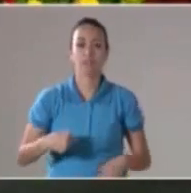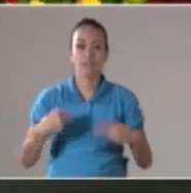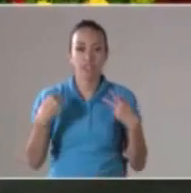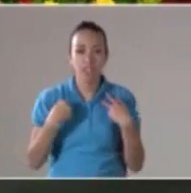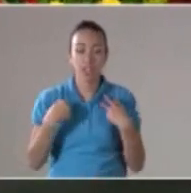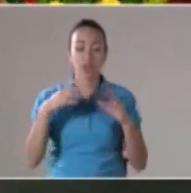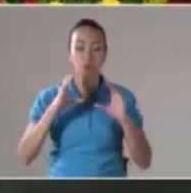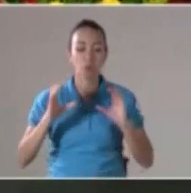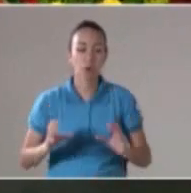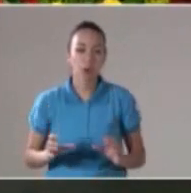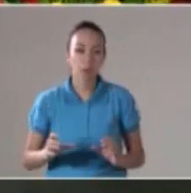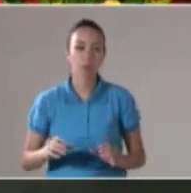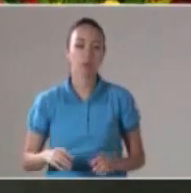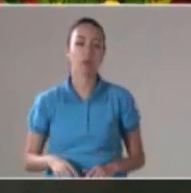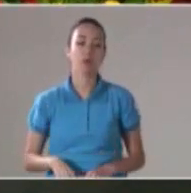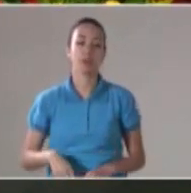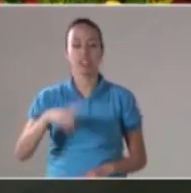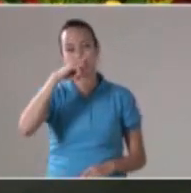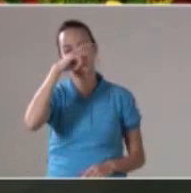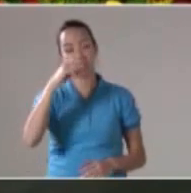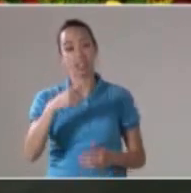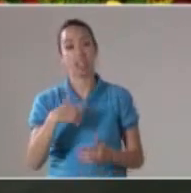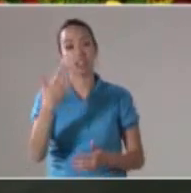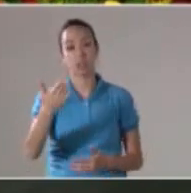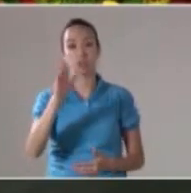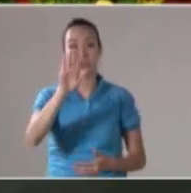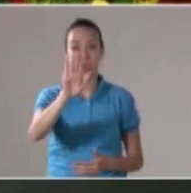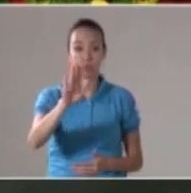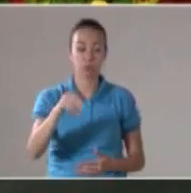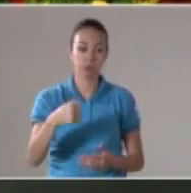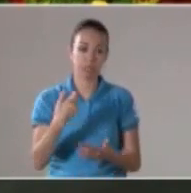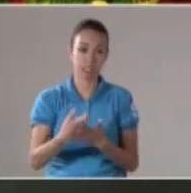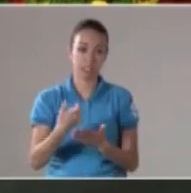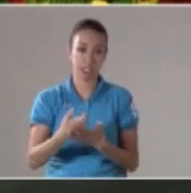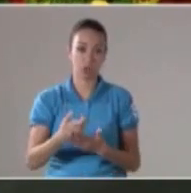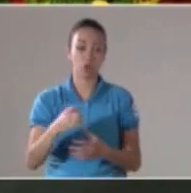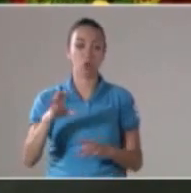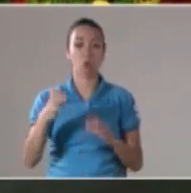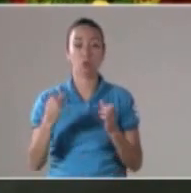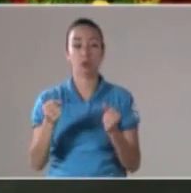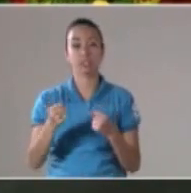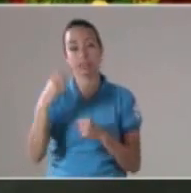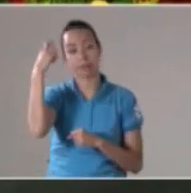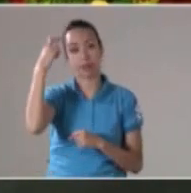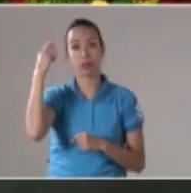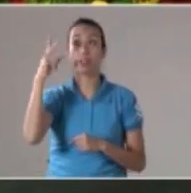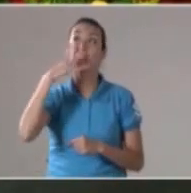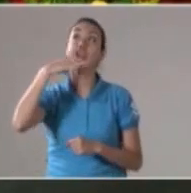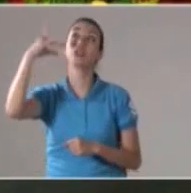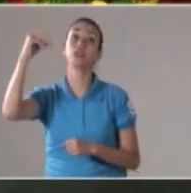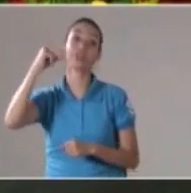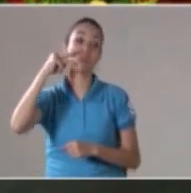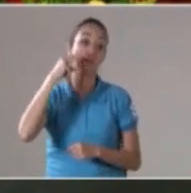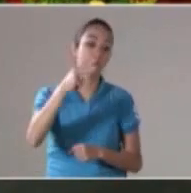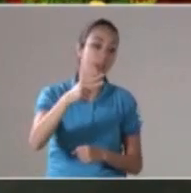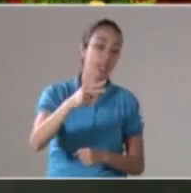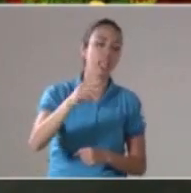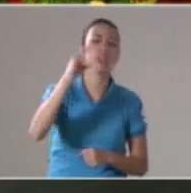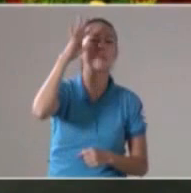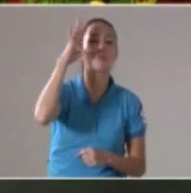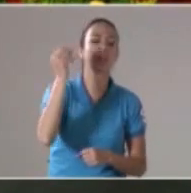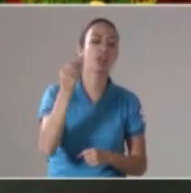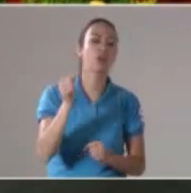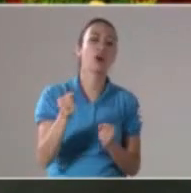y gastando tu propio dinero como lo hacía el apóstol Pablo. Y Dios, viendo eso, ¿y por qué lo está haciendo? Por amor